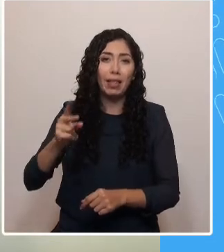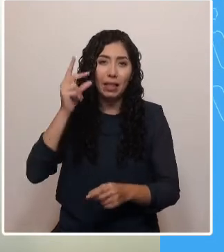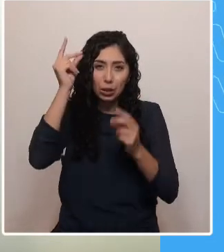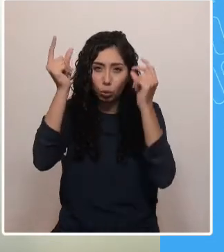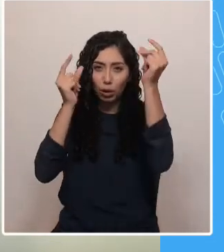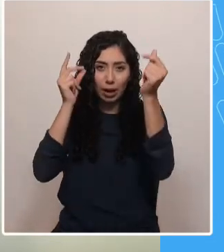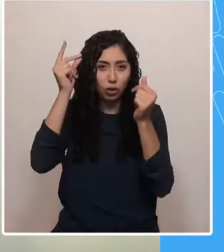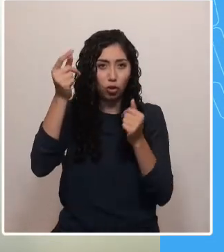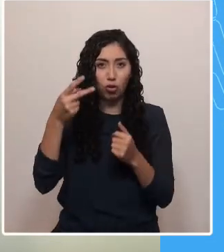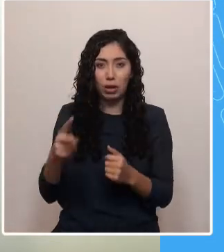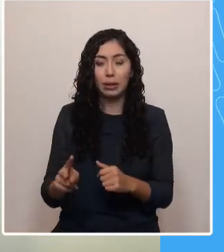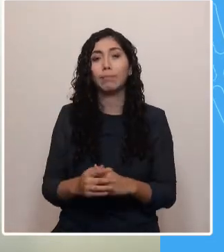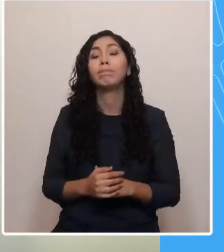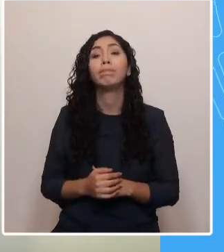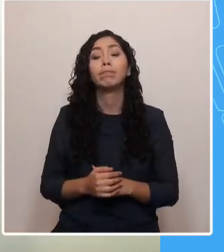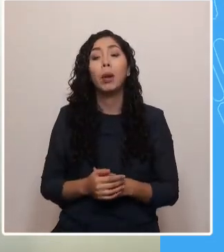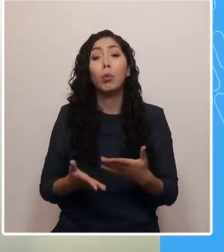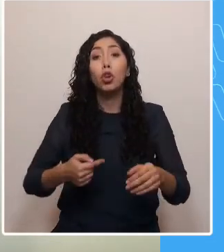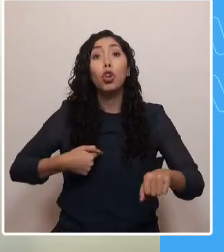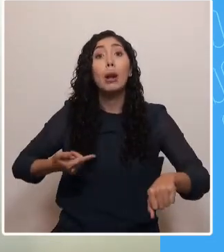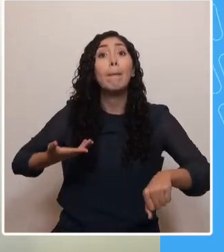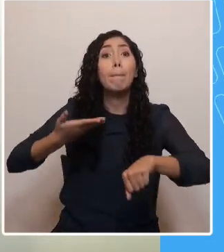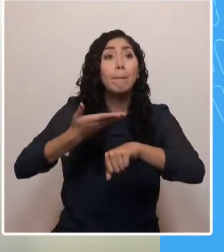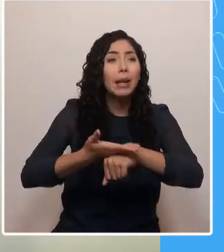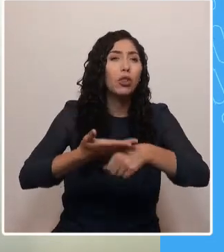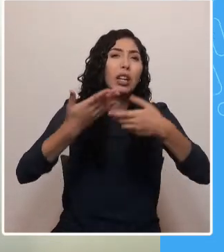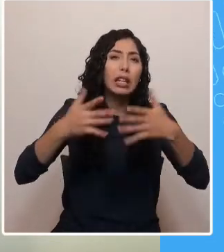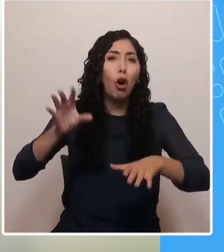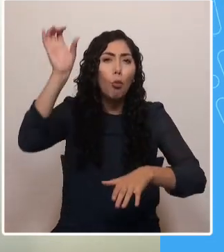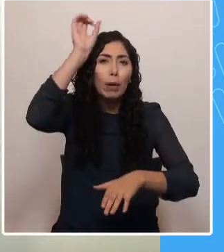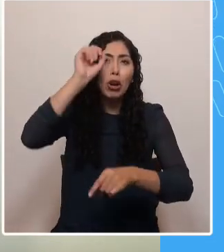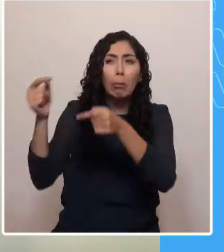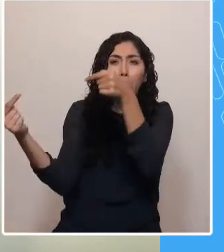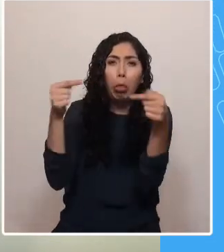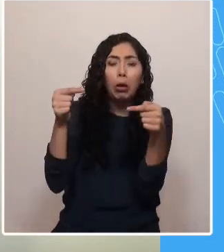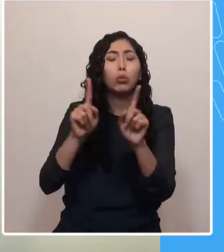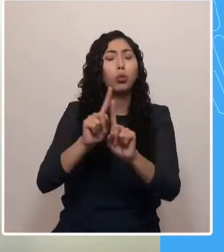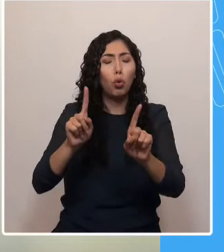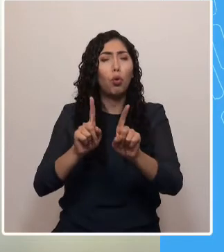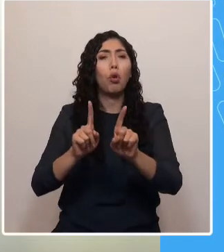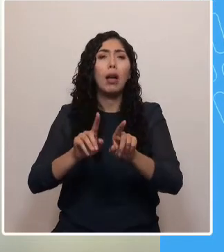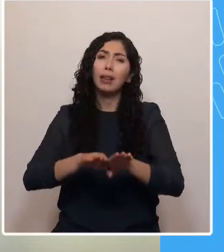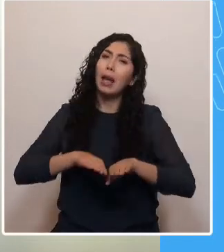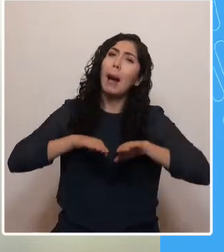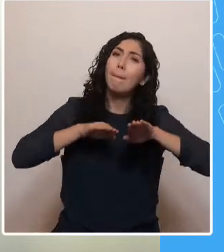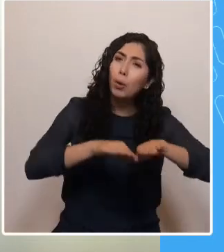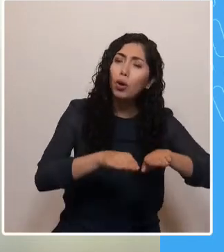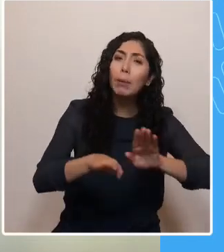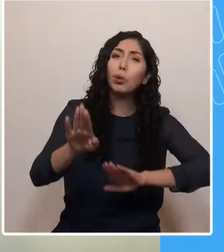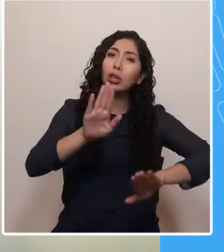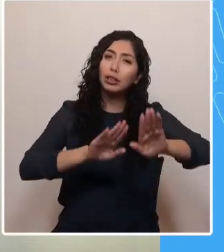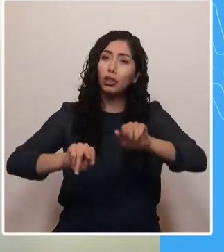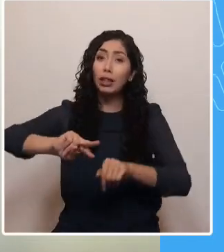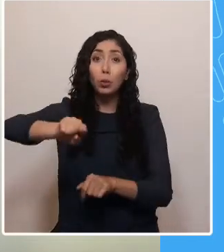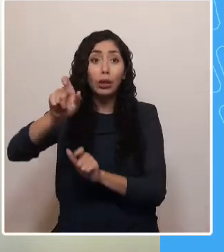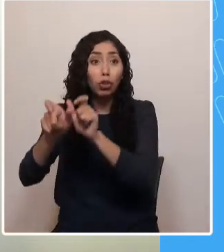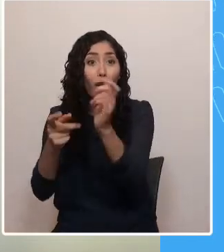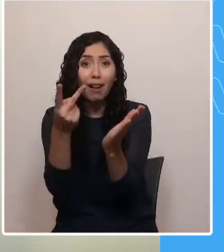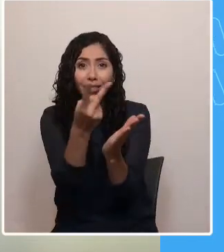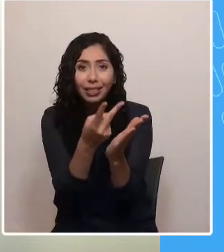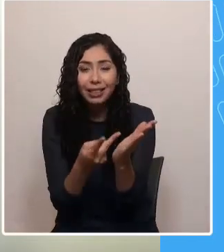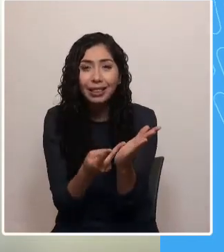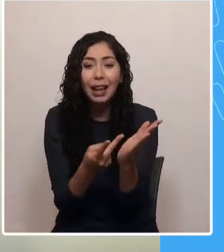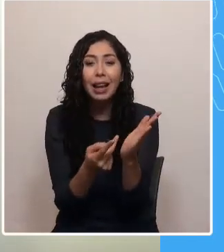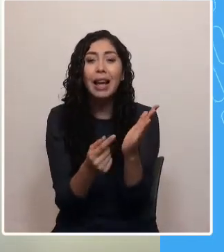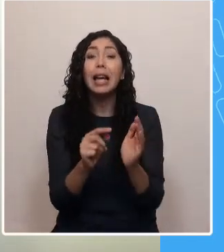En virtud de lo anterior, les pido que salgamos de las trincheras ideológicas y que apoyen, por el bien y protección de nuestros artistas y creativos, la indicación